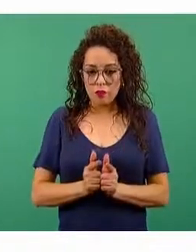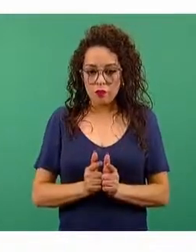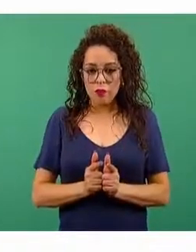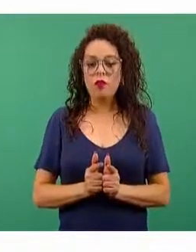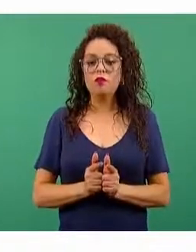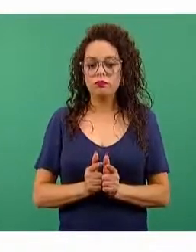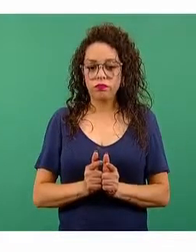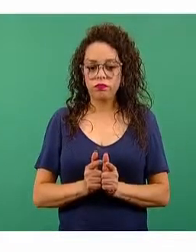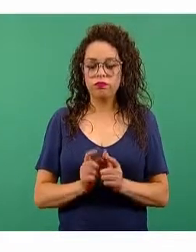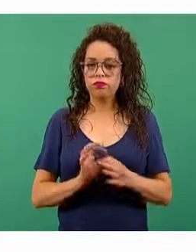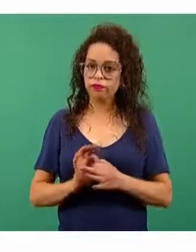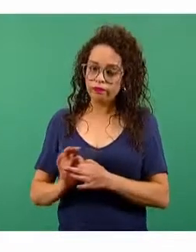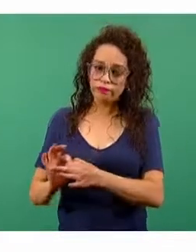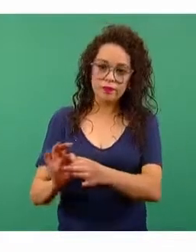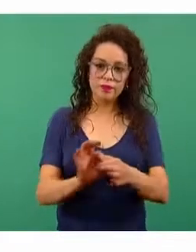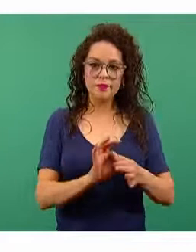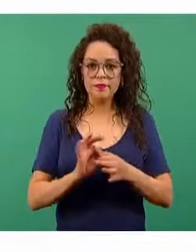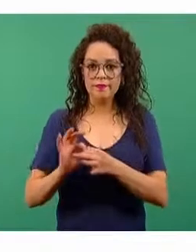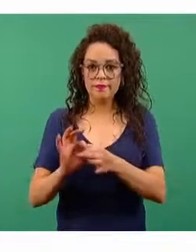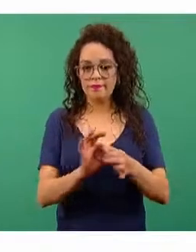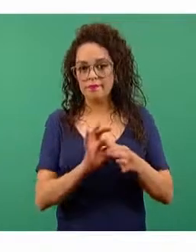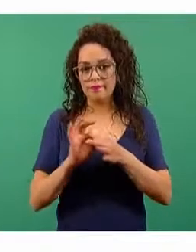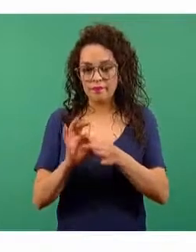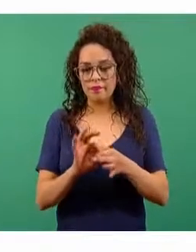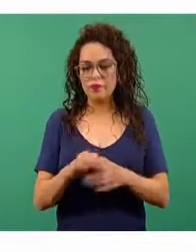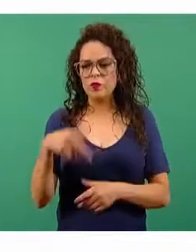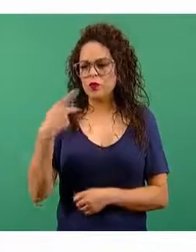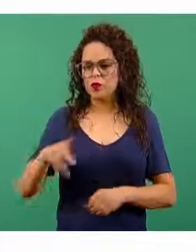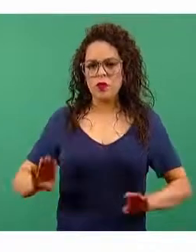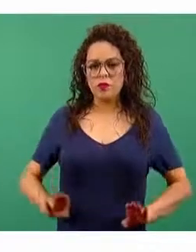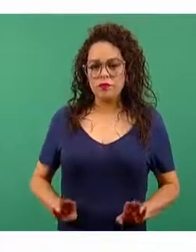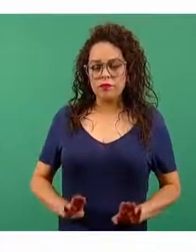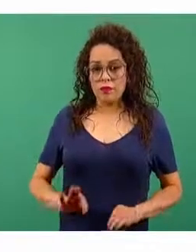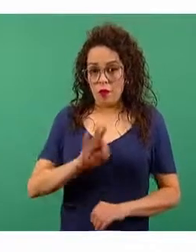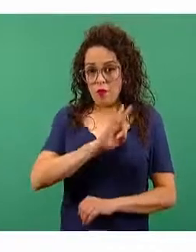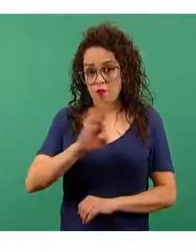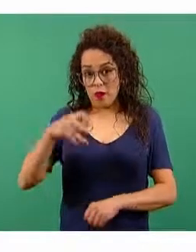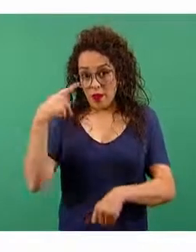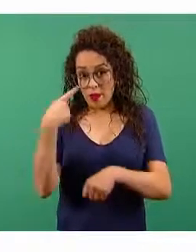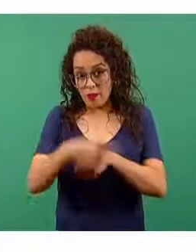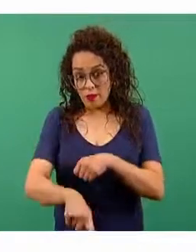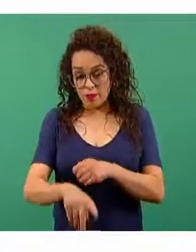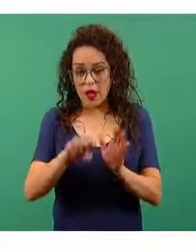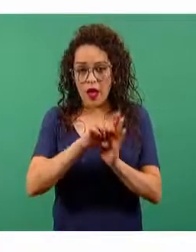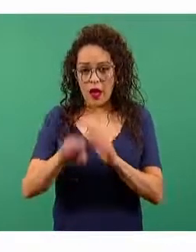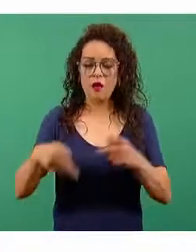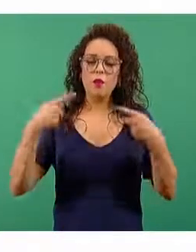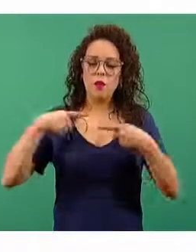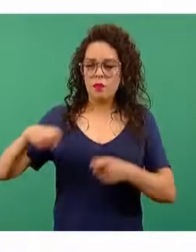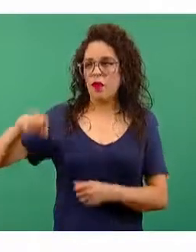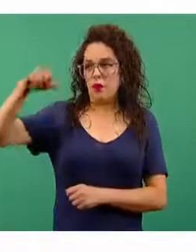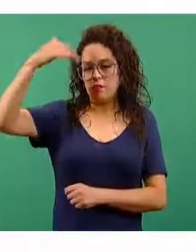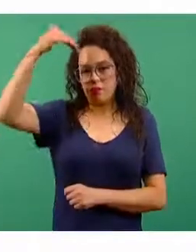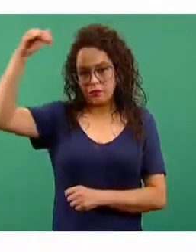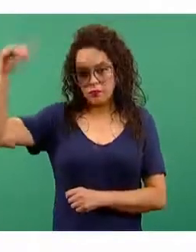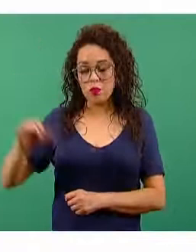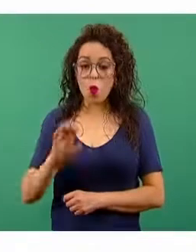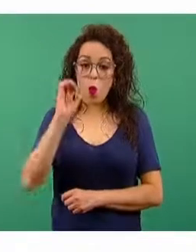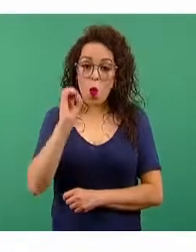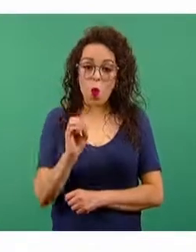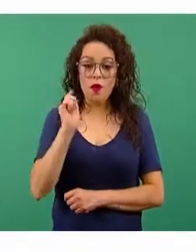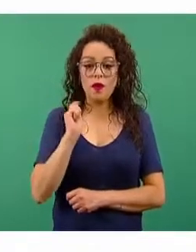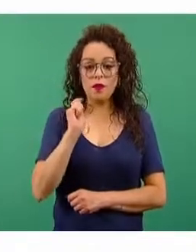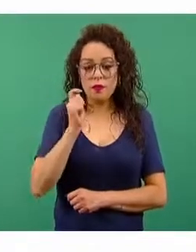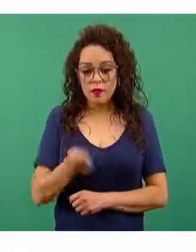de la población que son identificados por sus características de riesgo, como es el caso de las personas adultas mayores, o bien por su